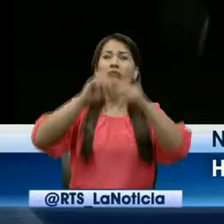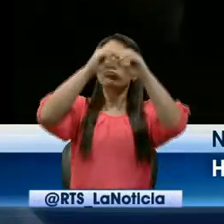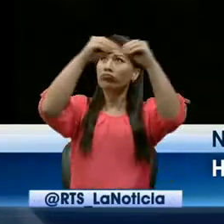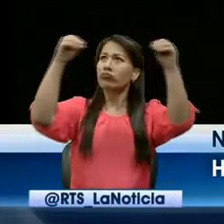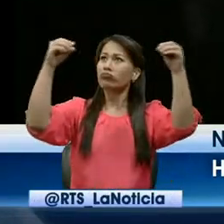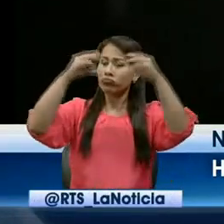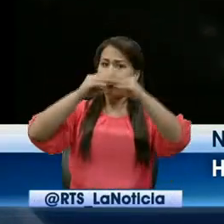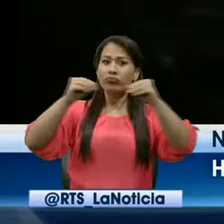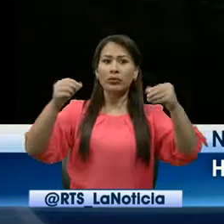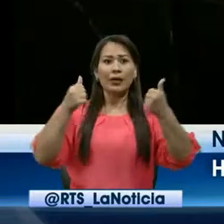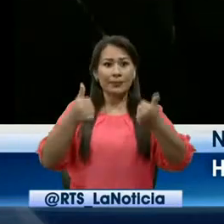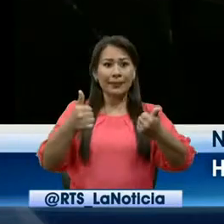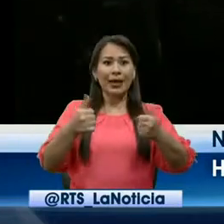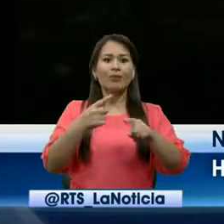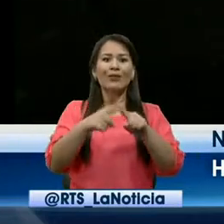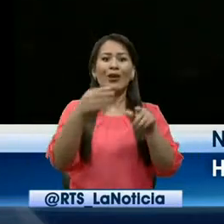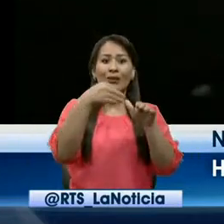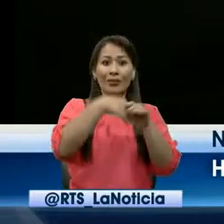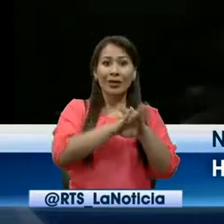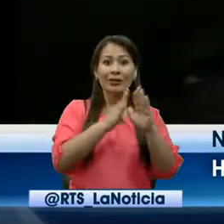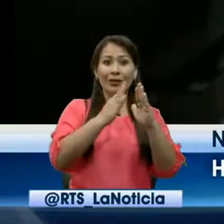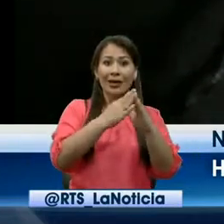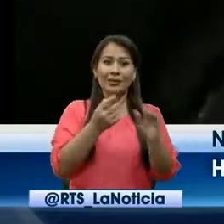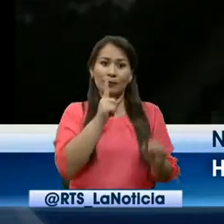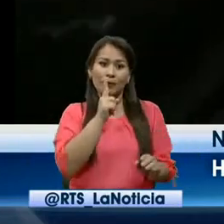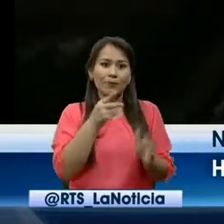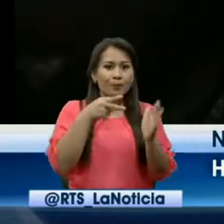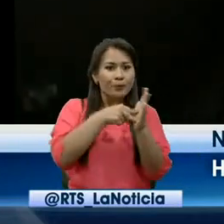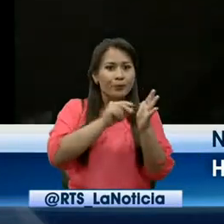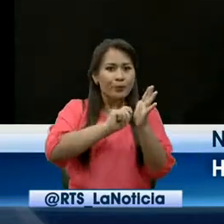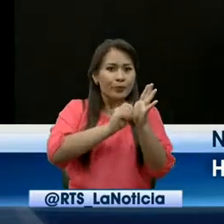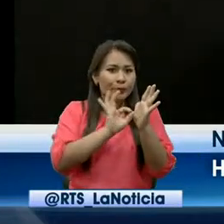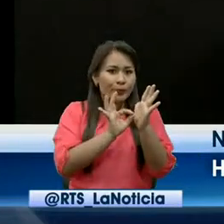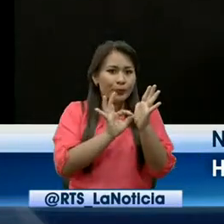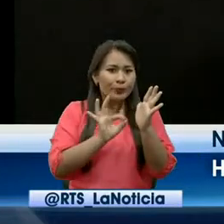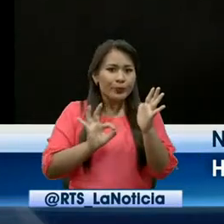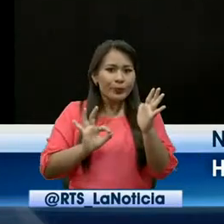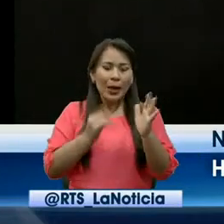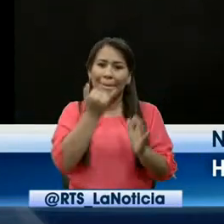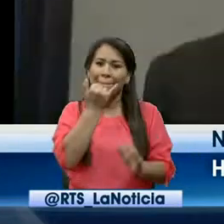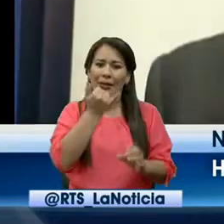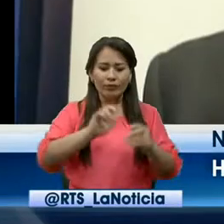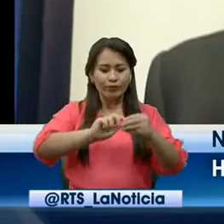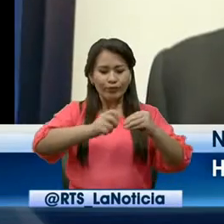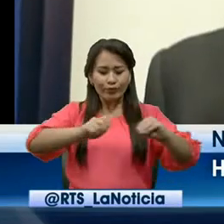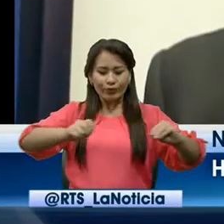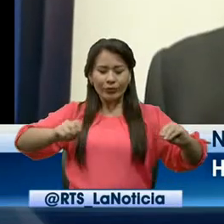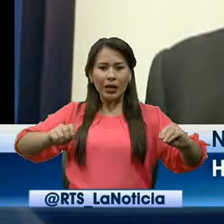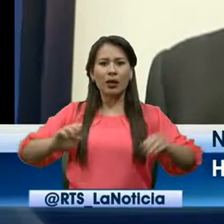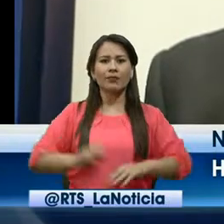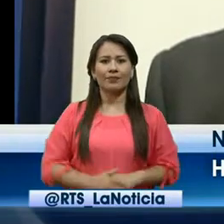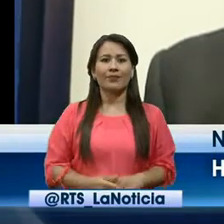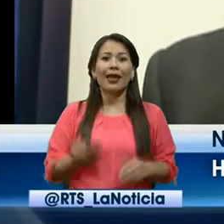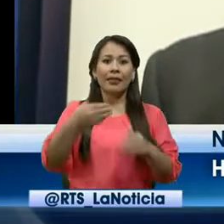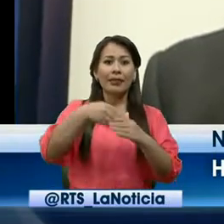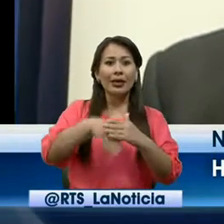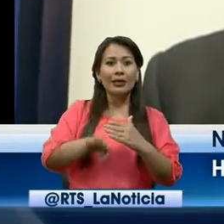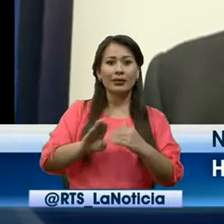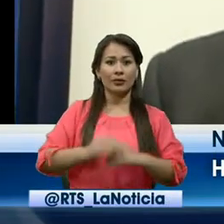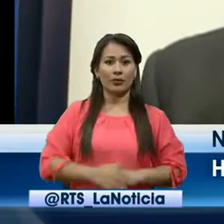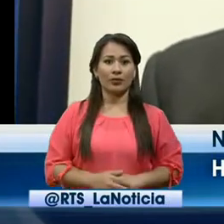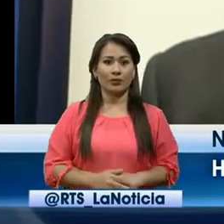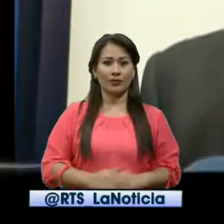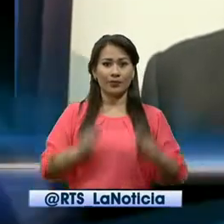estado. Si es que es la probabilidad de que haya un cortocircuito interno, pues obedece pues a fallas internas de las